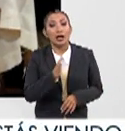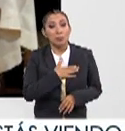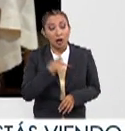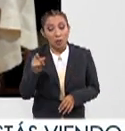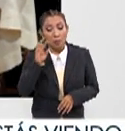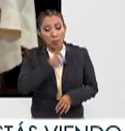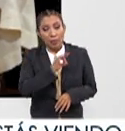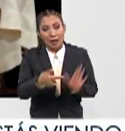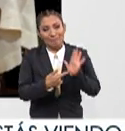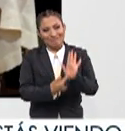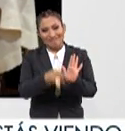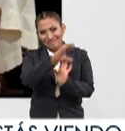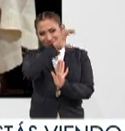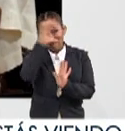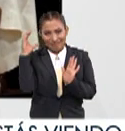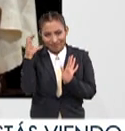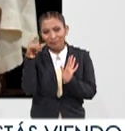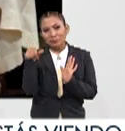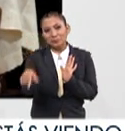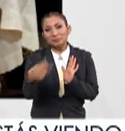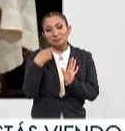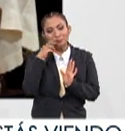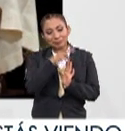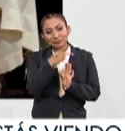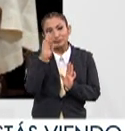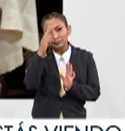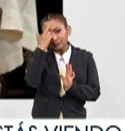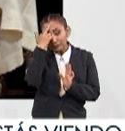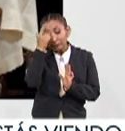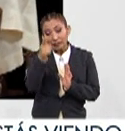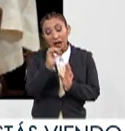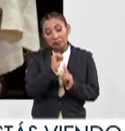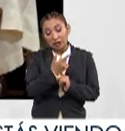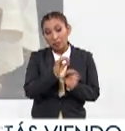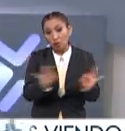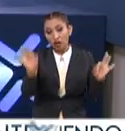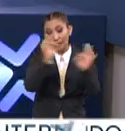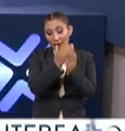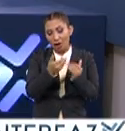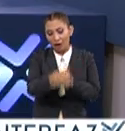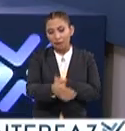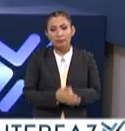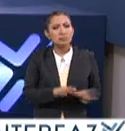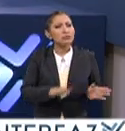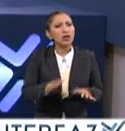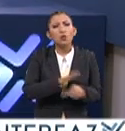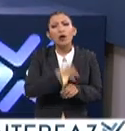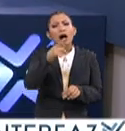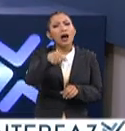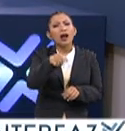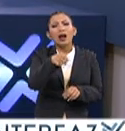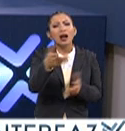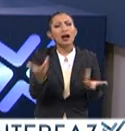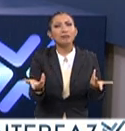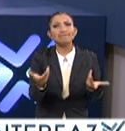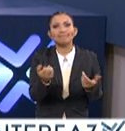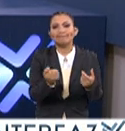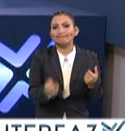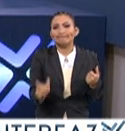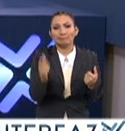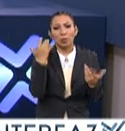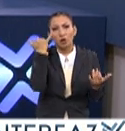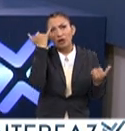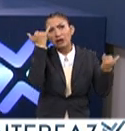nos pudimos mostrar esta foto y pues en una circunstancia muy importante ahora. ¿Cuáles son los grandes, en este momento, los